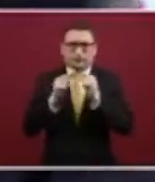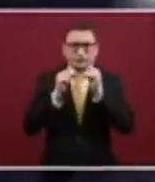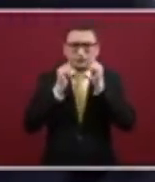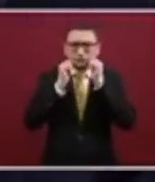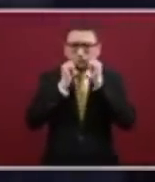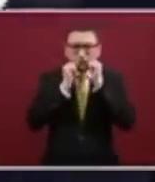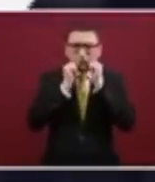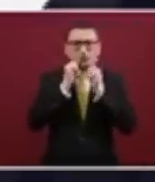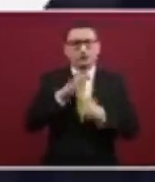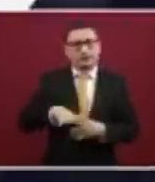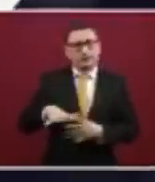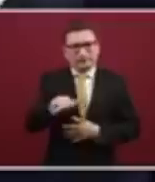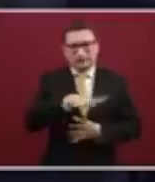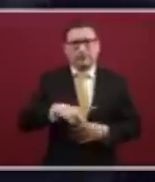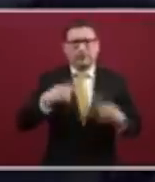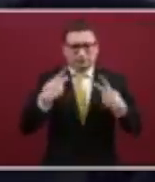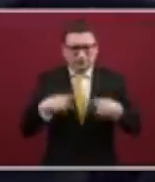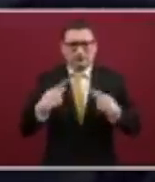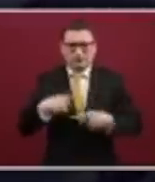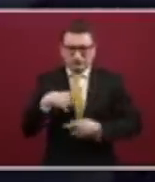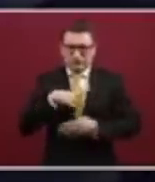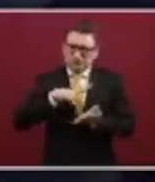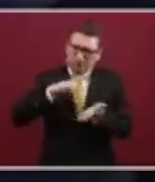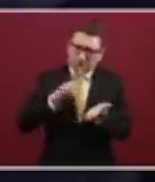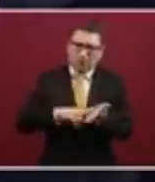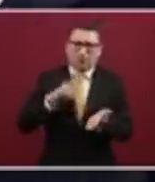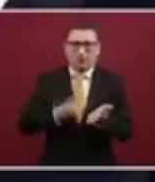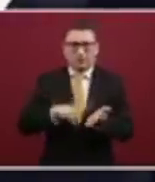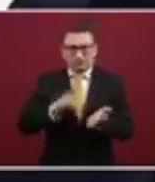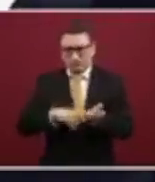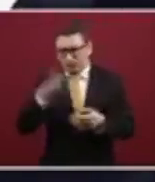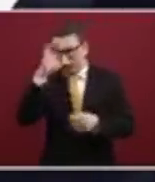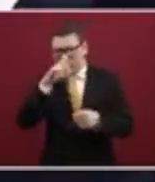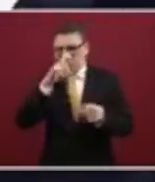de valores culturales, morales, espirituales